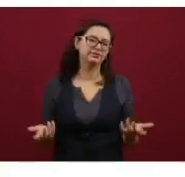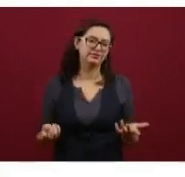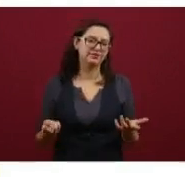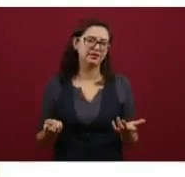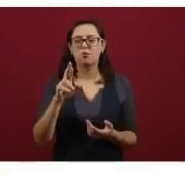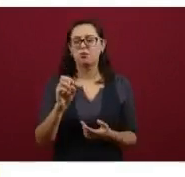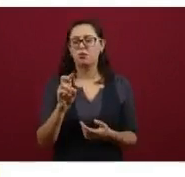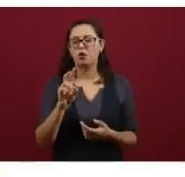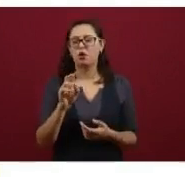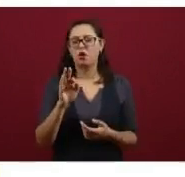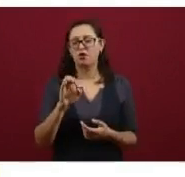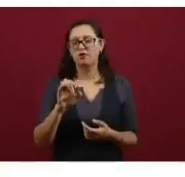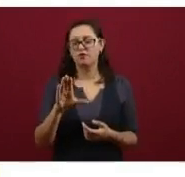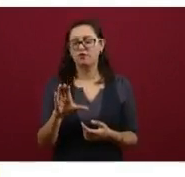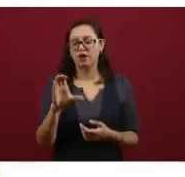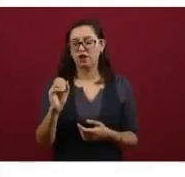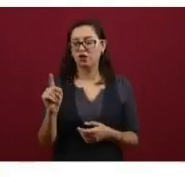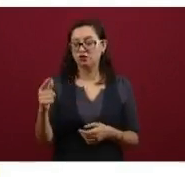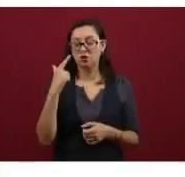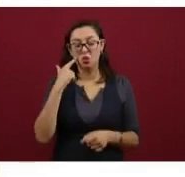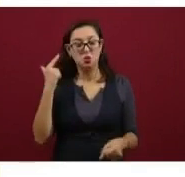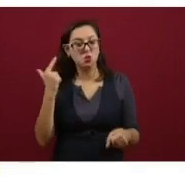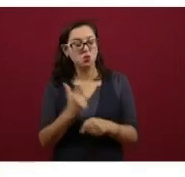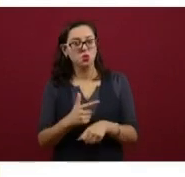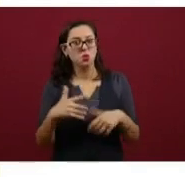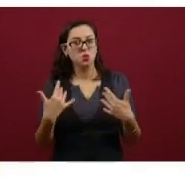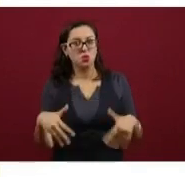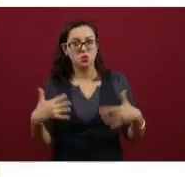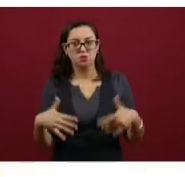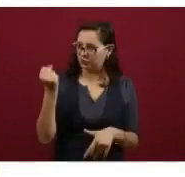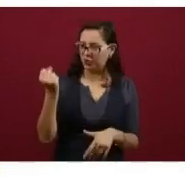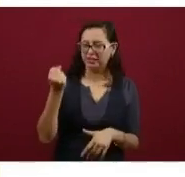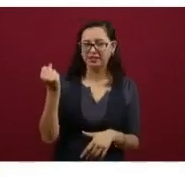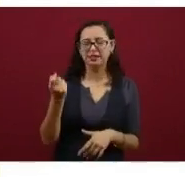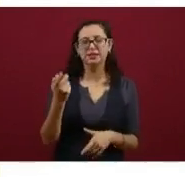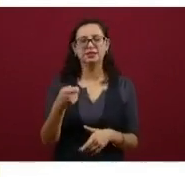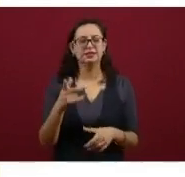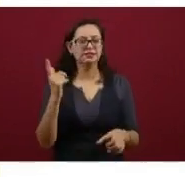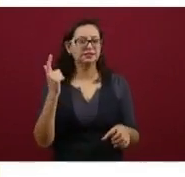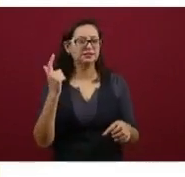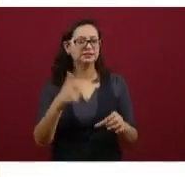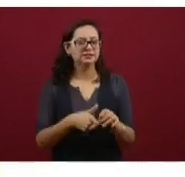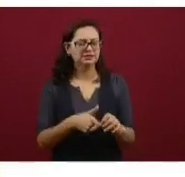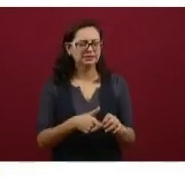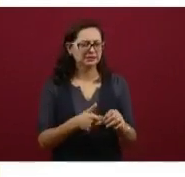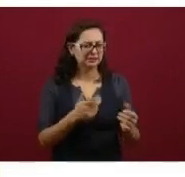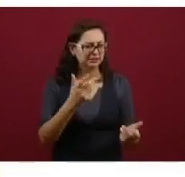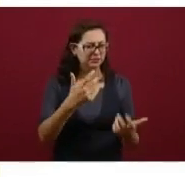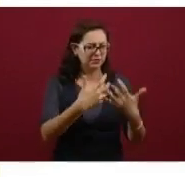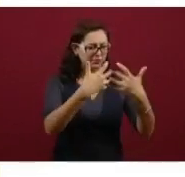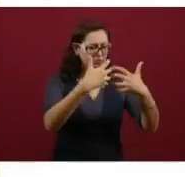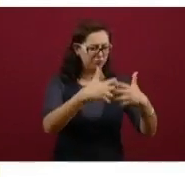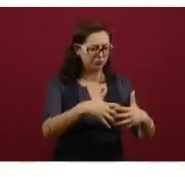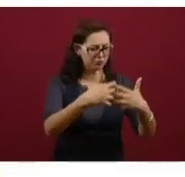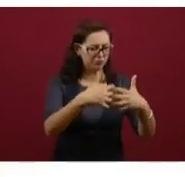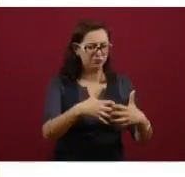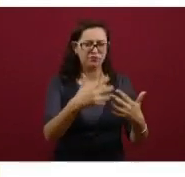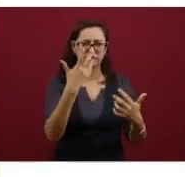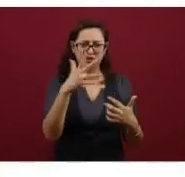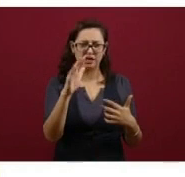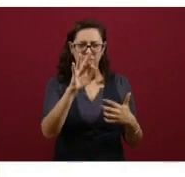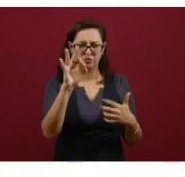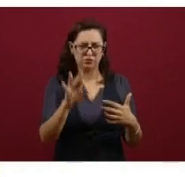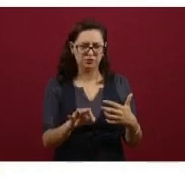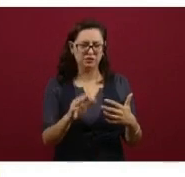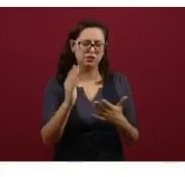de Profeco tenían un tino impresionante porque llegaban a una gasolinera y cuando encontraban diferencia en una bomba, que es menos del 10%